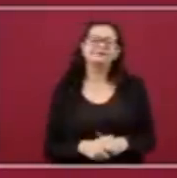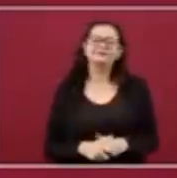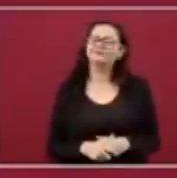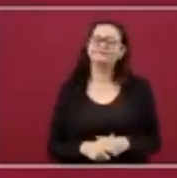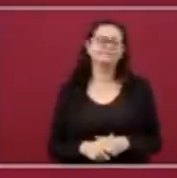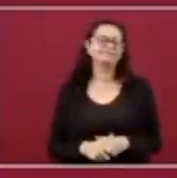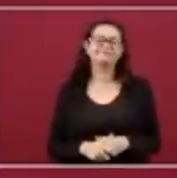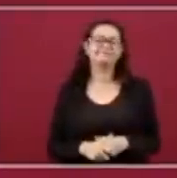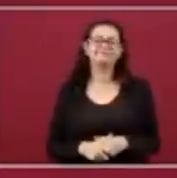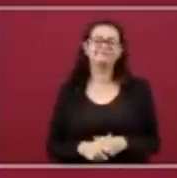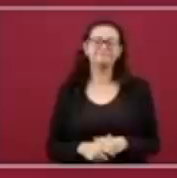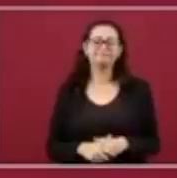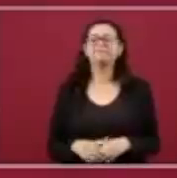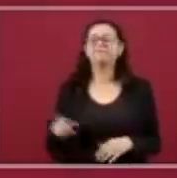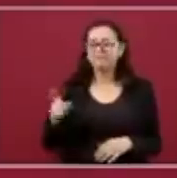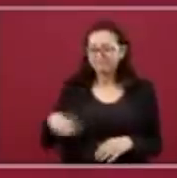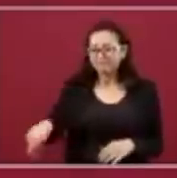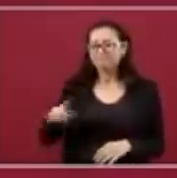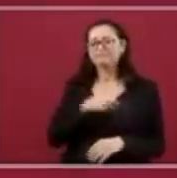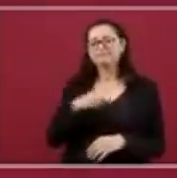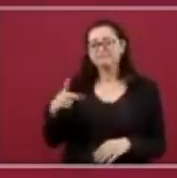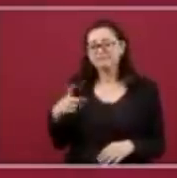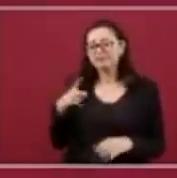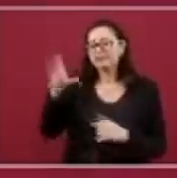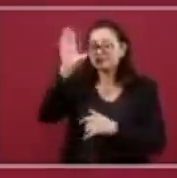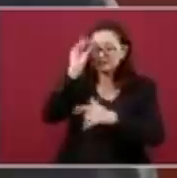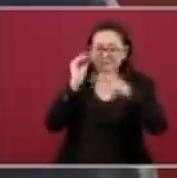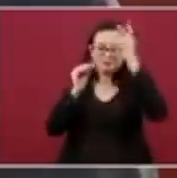tienen que formar cuadros,